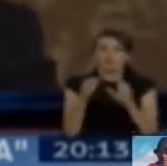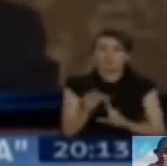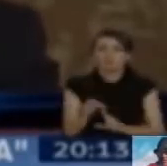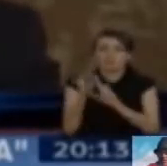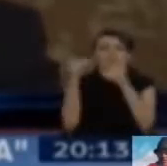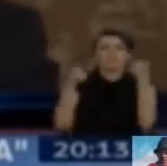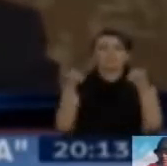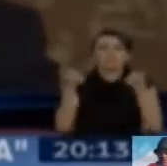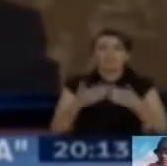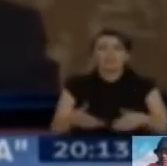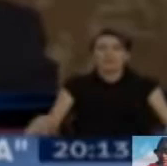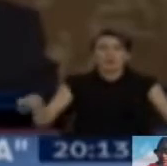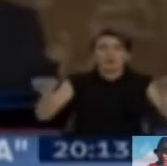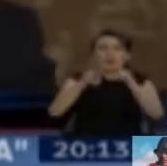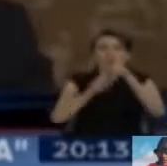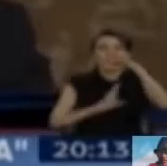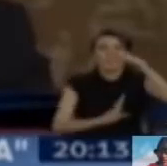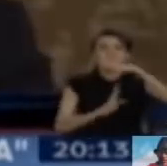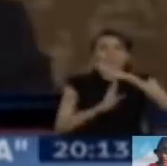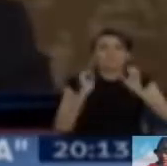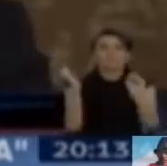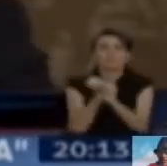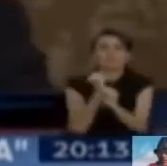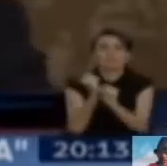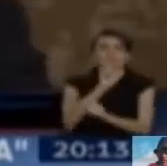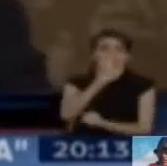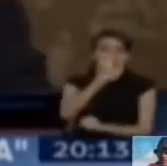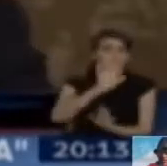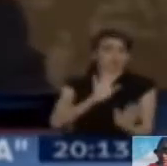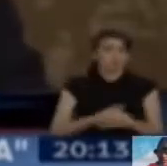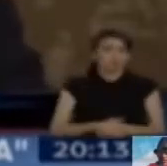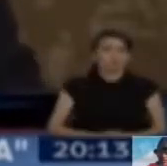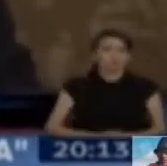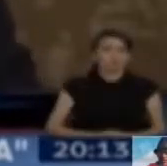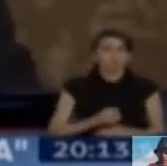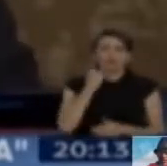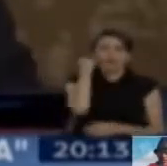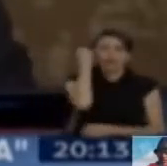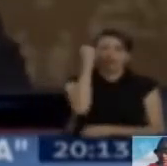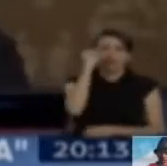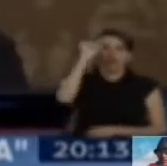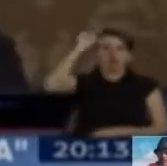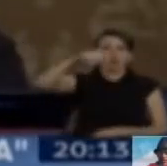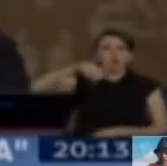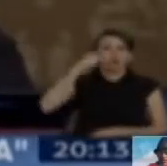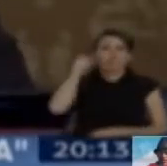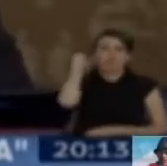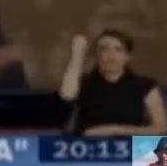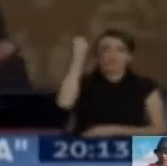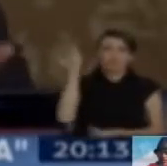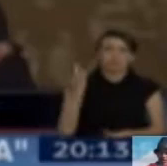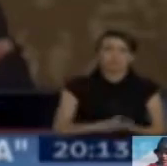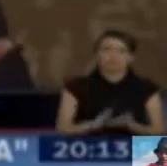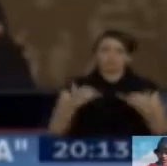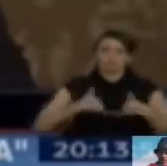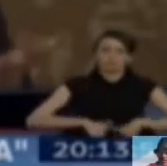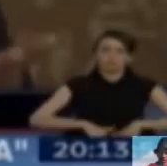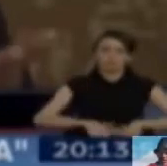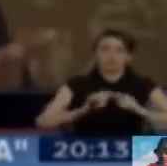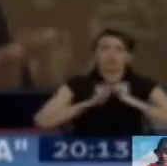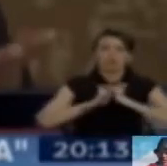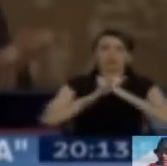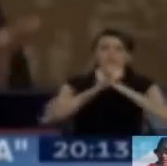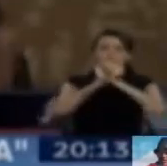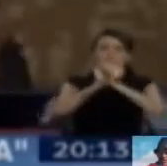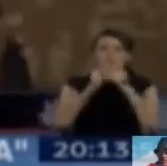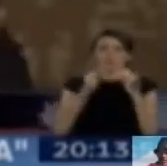fundamentalmente unidad, paz y trabajo. La victoria del sí nos abre el camino para seguir trabajando juntos,